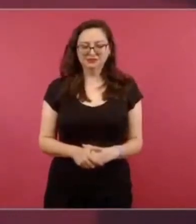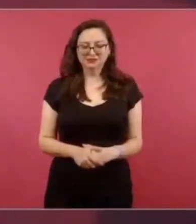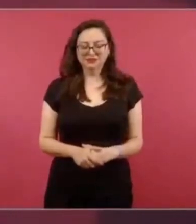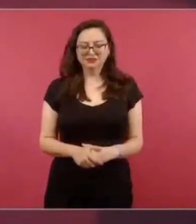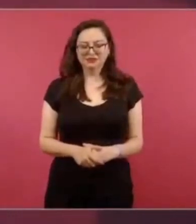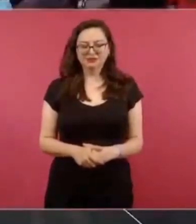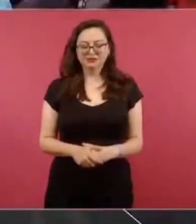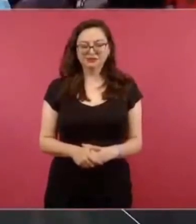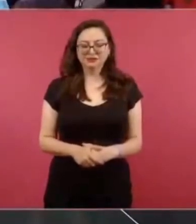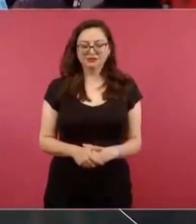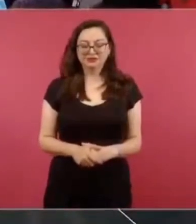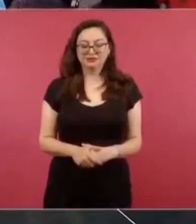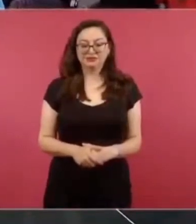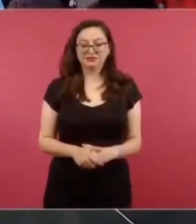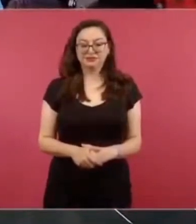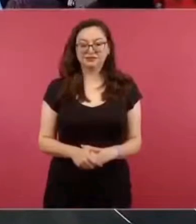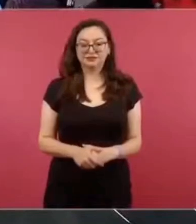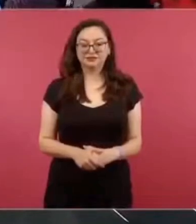Esto